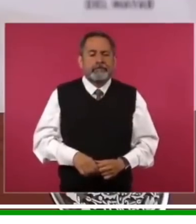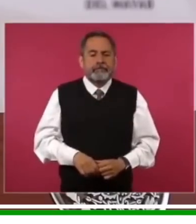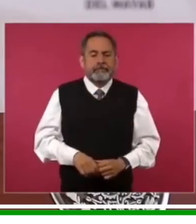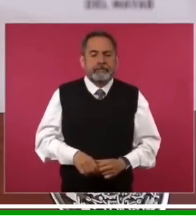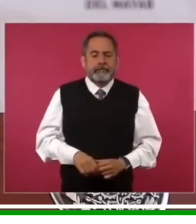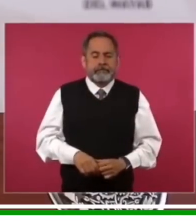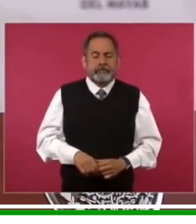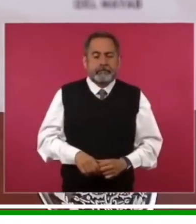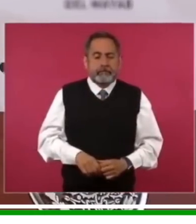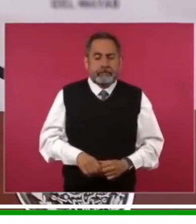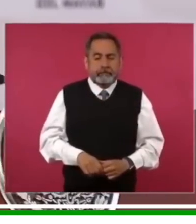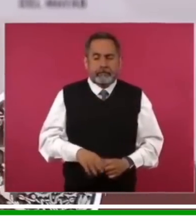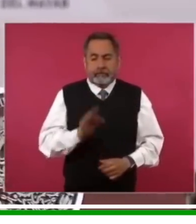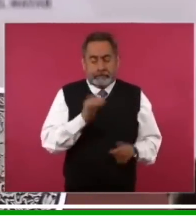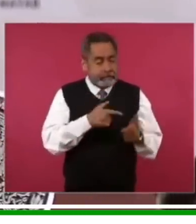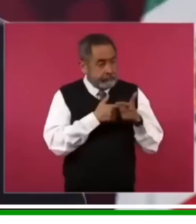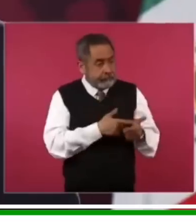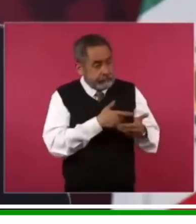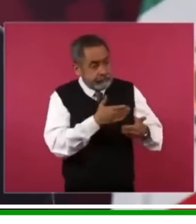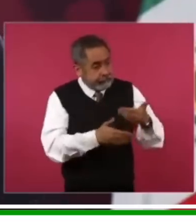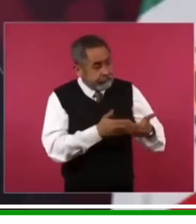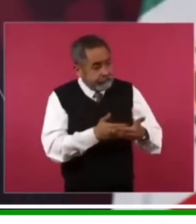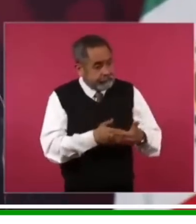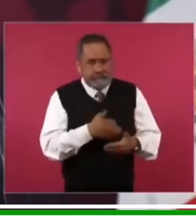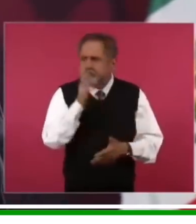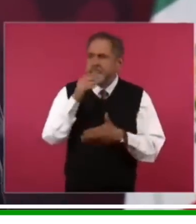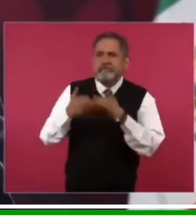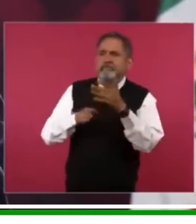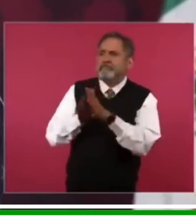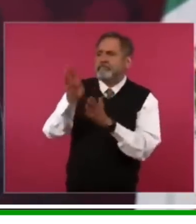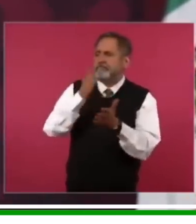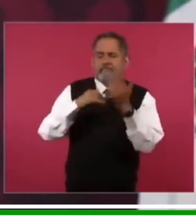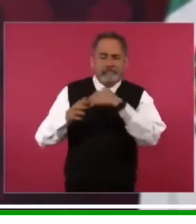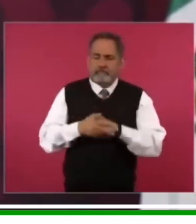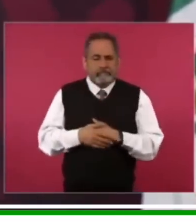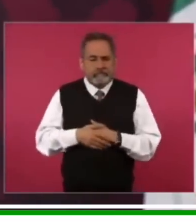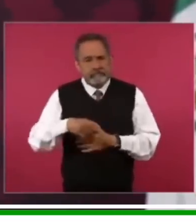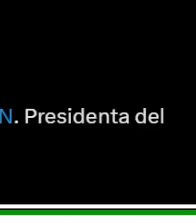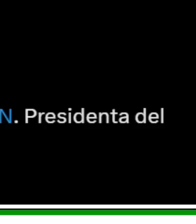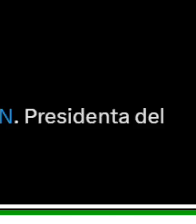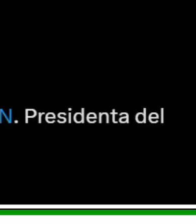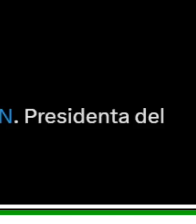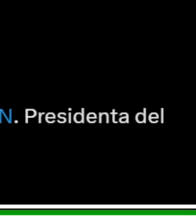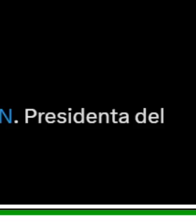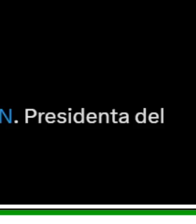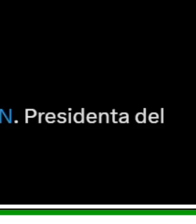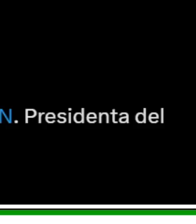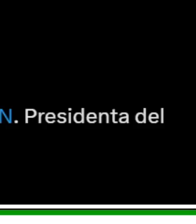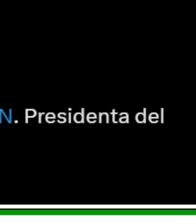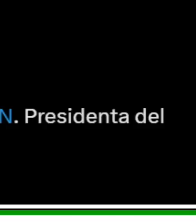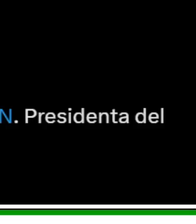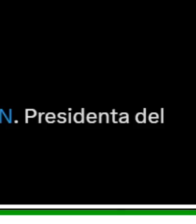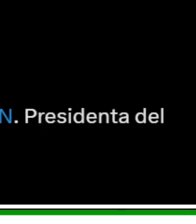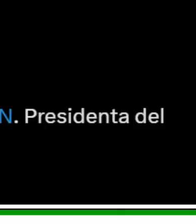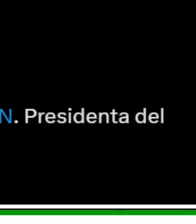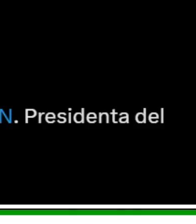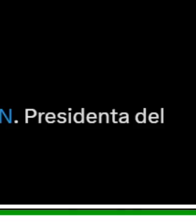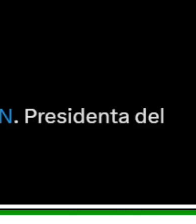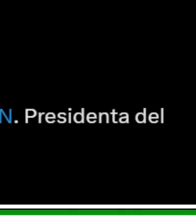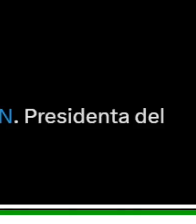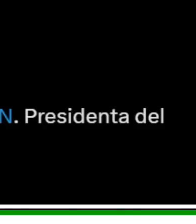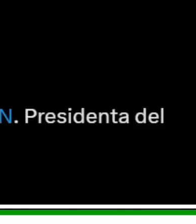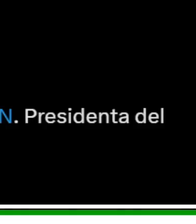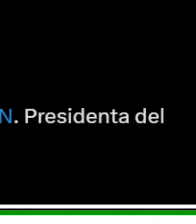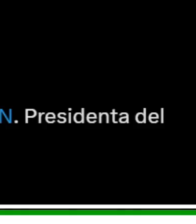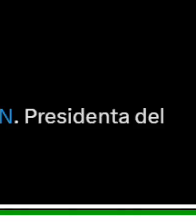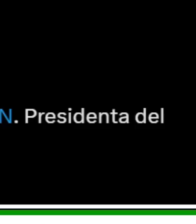Si no, no avanzamos. Y hay que pensar en las nuevas generaciones. Vamos a ir nuevamente a